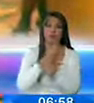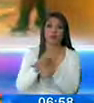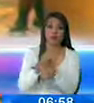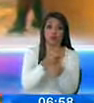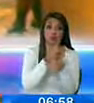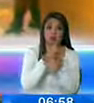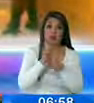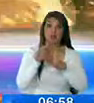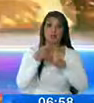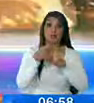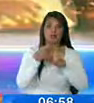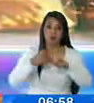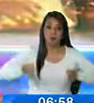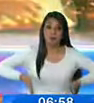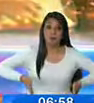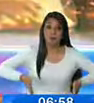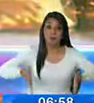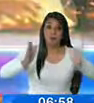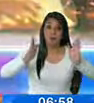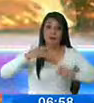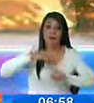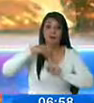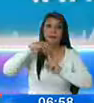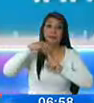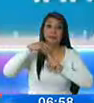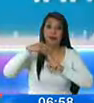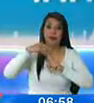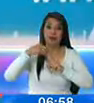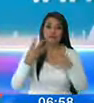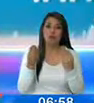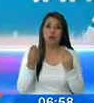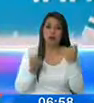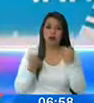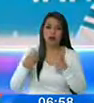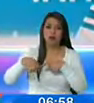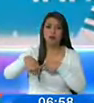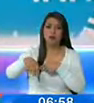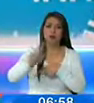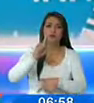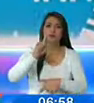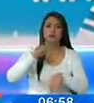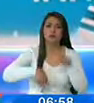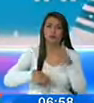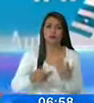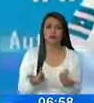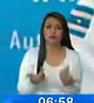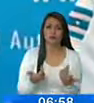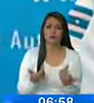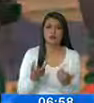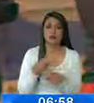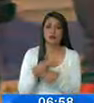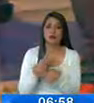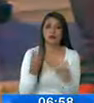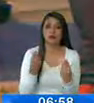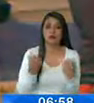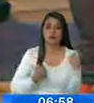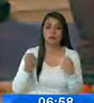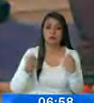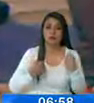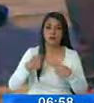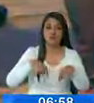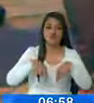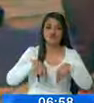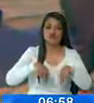primero utilizar vías que no sean vías principales, donde exista un volumen de circulación elevado o alto. Las personas